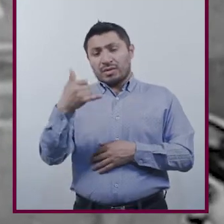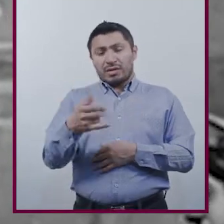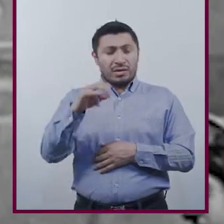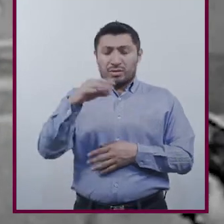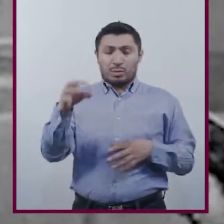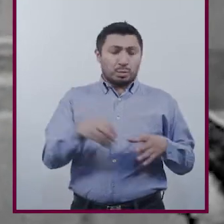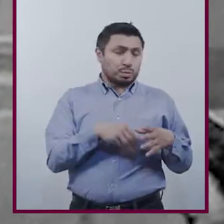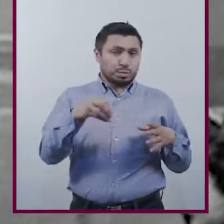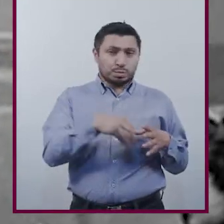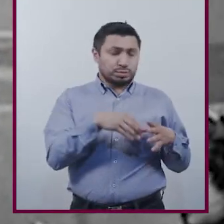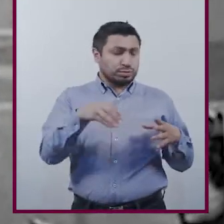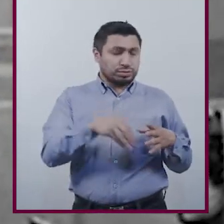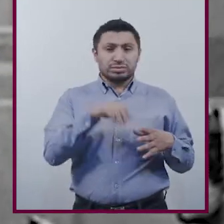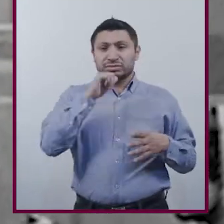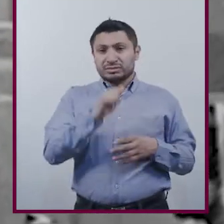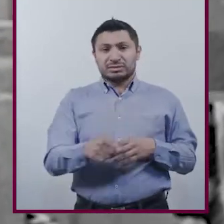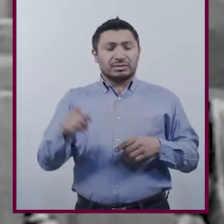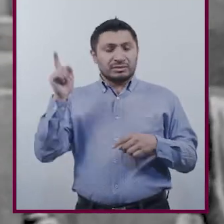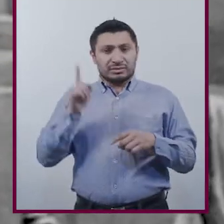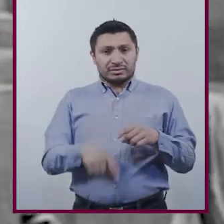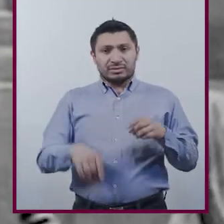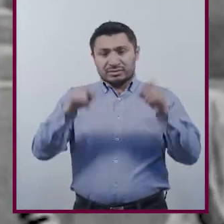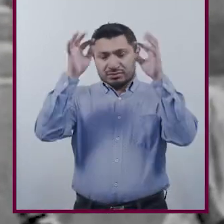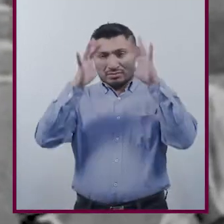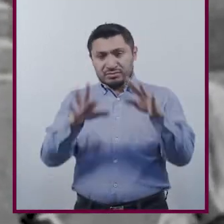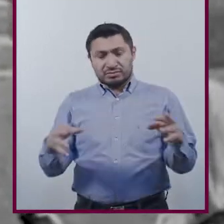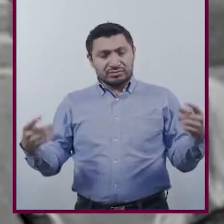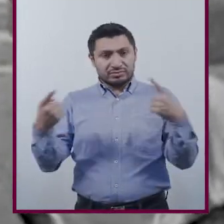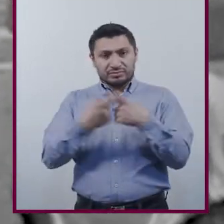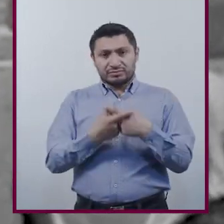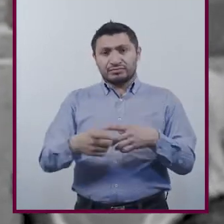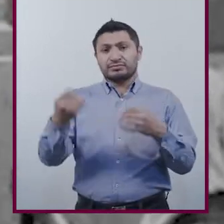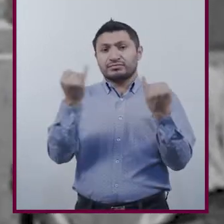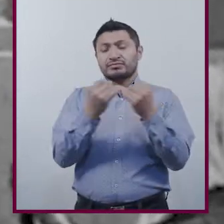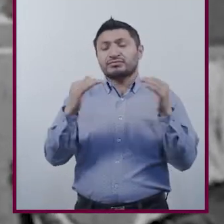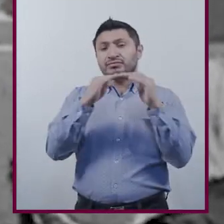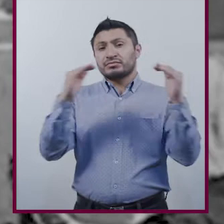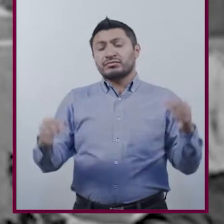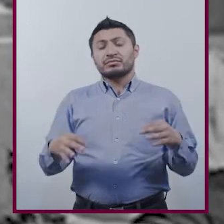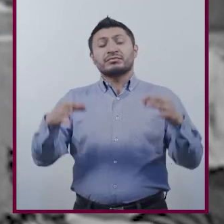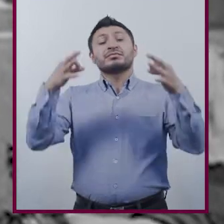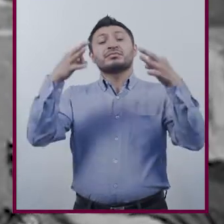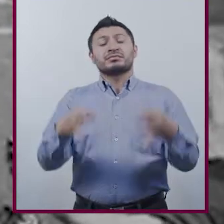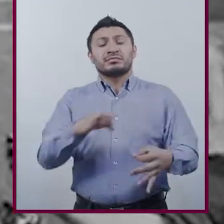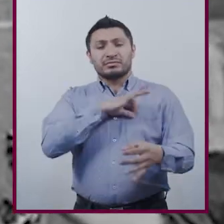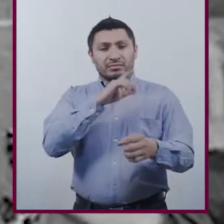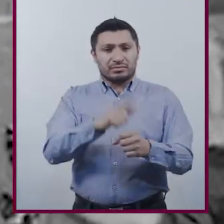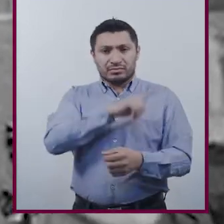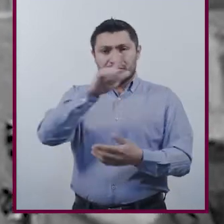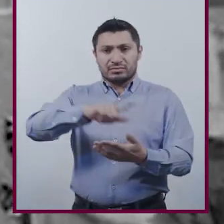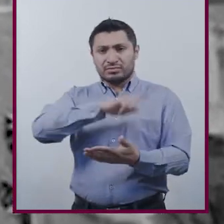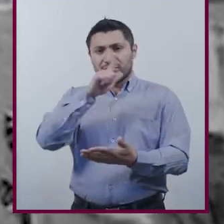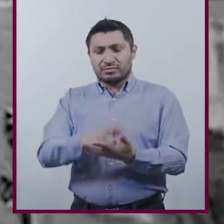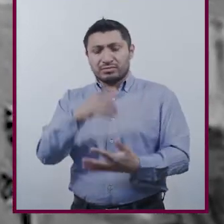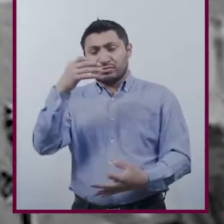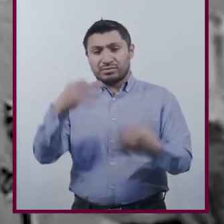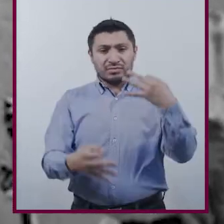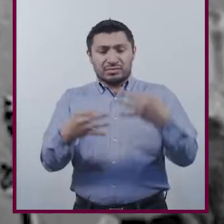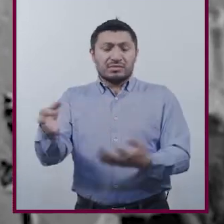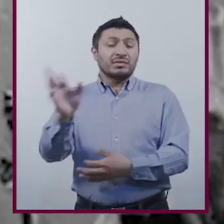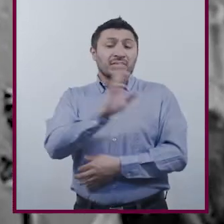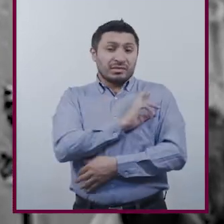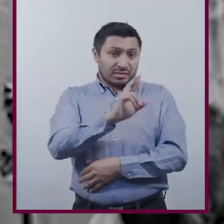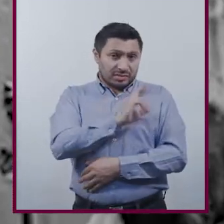acumulación. Se proscriben privilegios que riñen con la igualdad y jurisdicciones especiales que implicaban leyes y tribunales